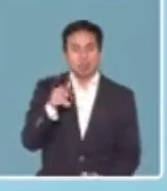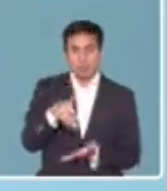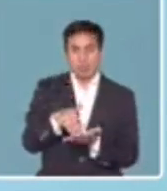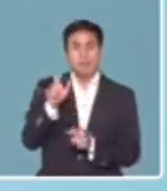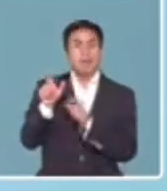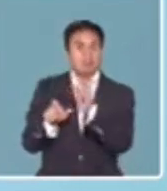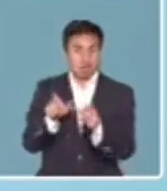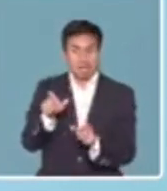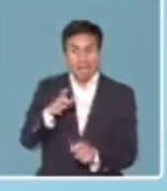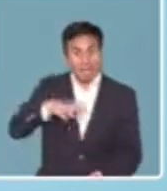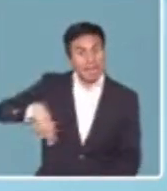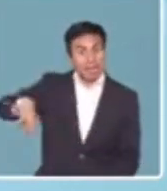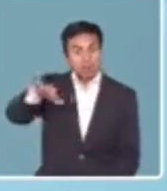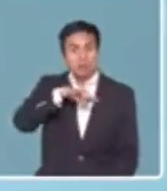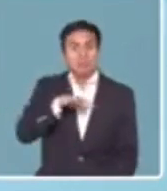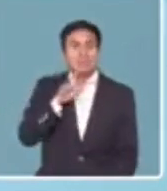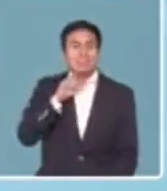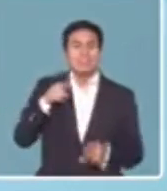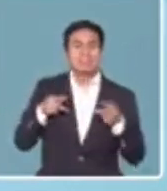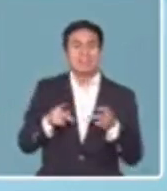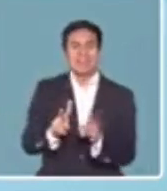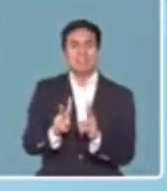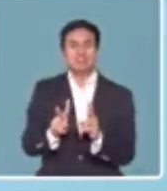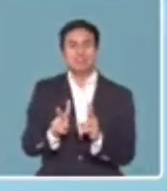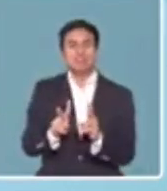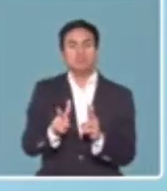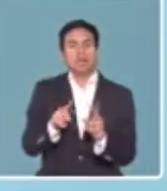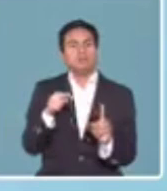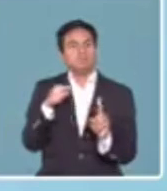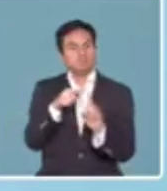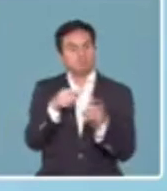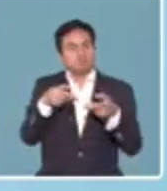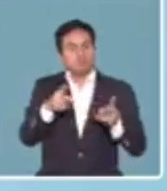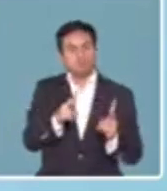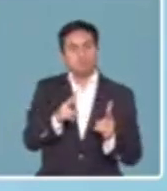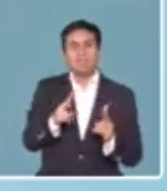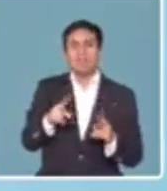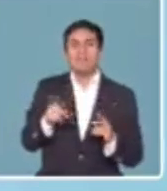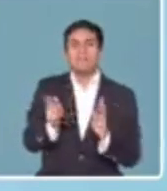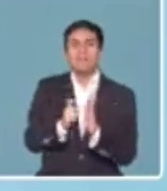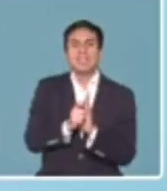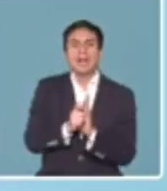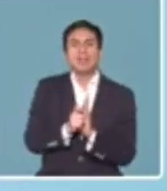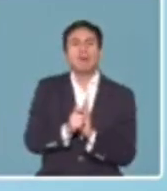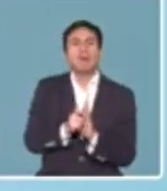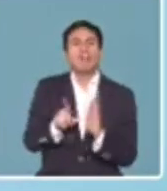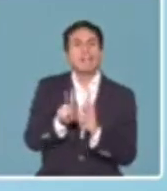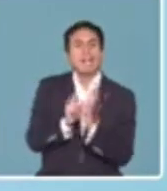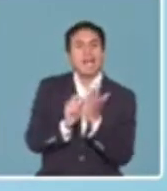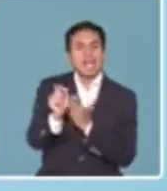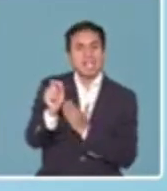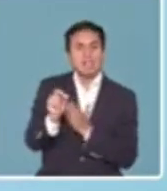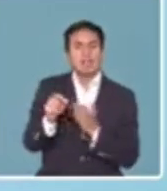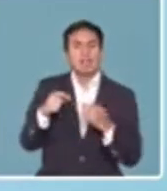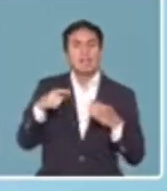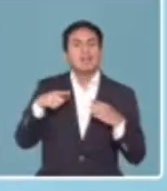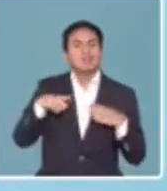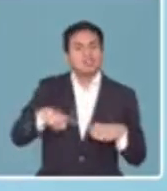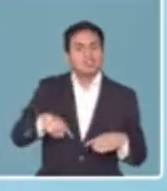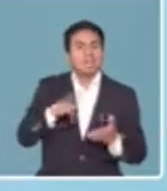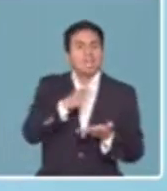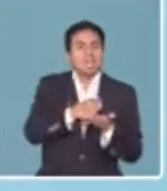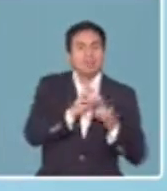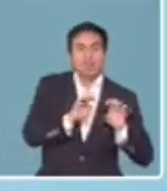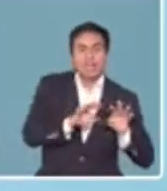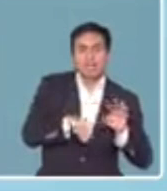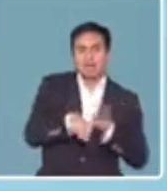1.858.000 personas son las que van a tener derecho a usar de manera preferente su feriado legal durante las vacaciones escolares.